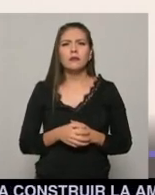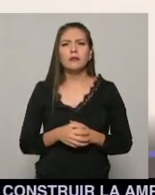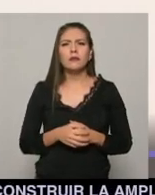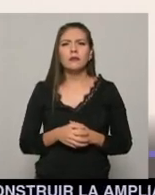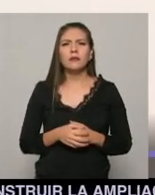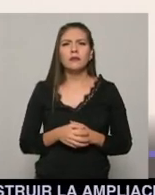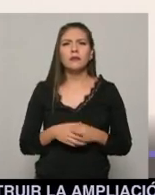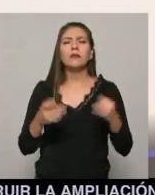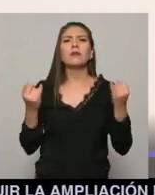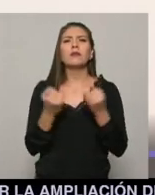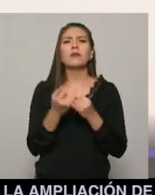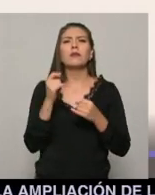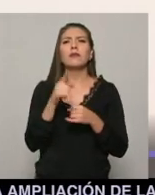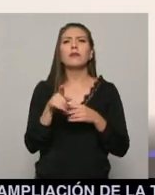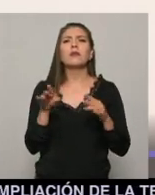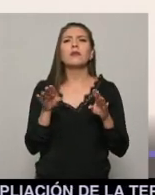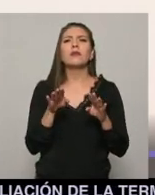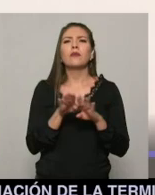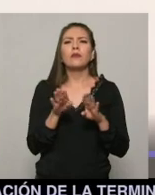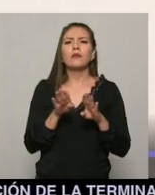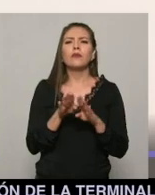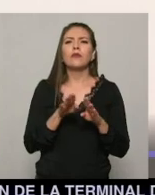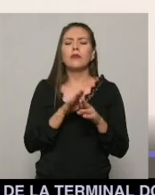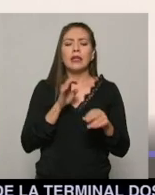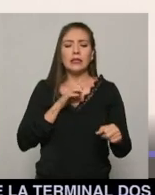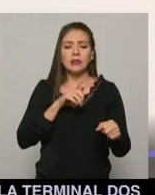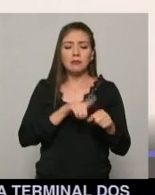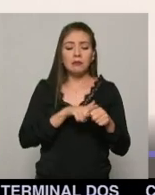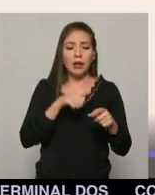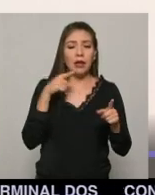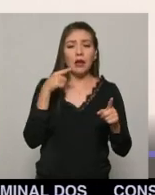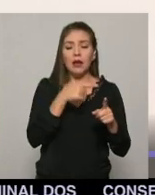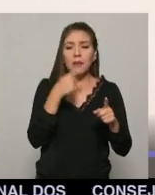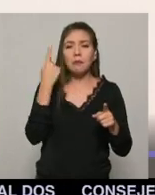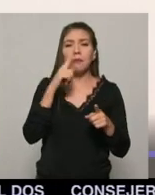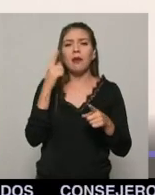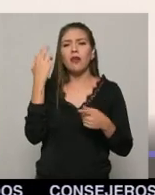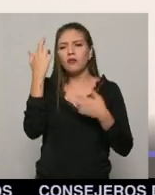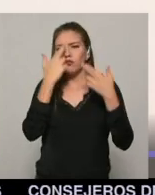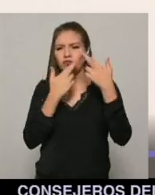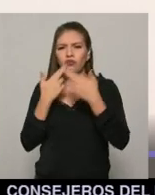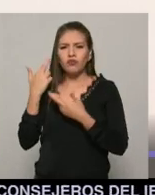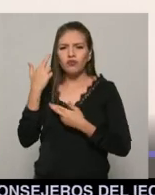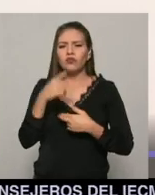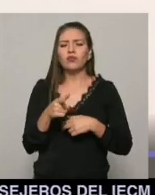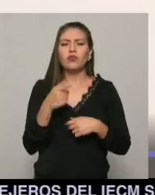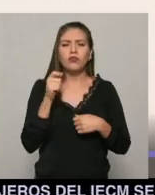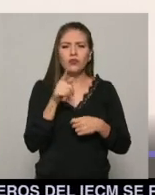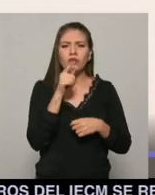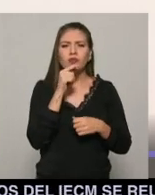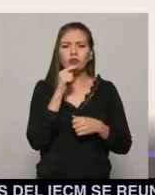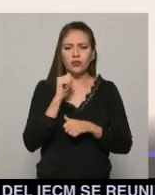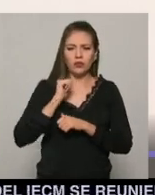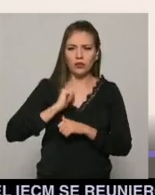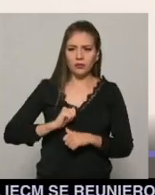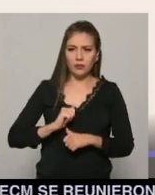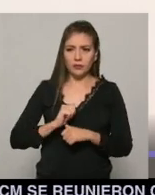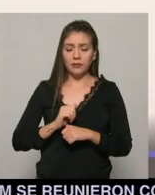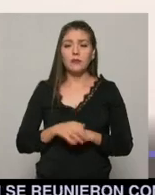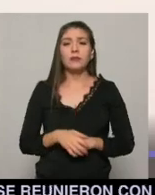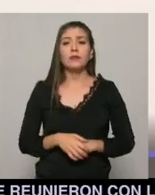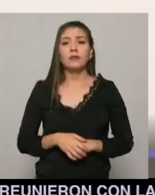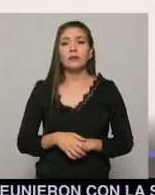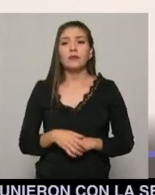mecanismo especializado, como un mecanismo ad hoc para la revisión de estas conductas policiales. Eso ha sido cuestionado en